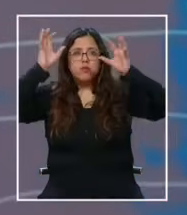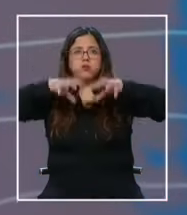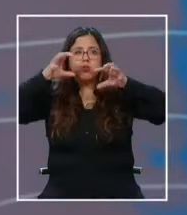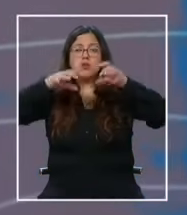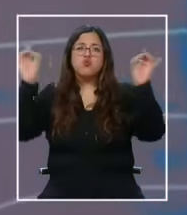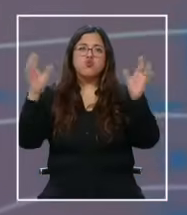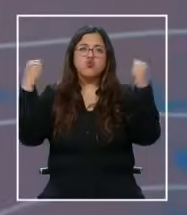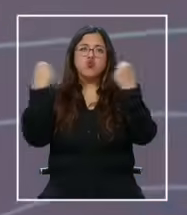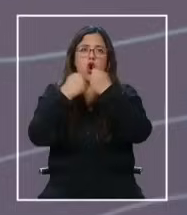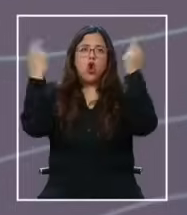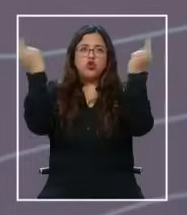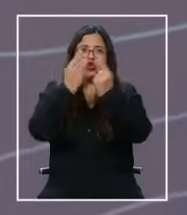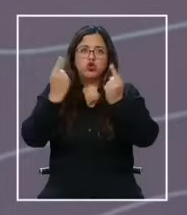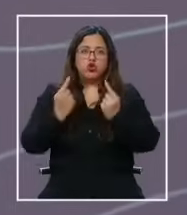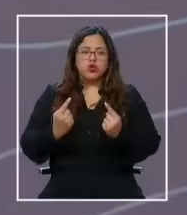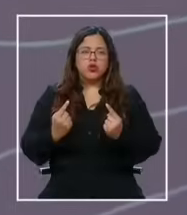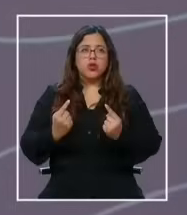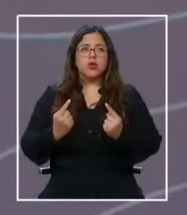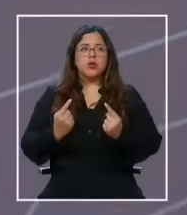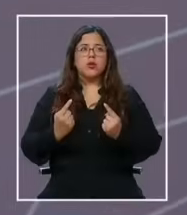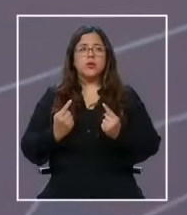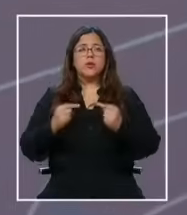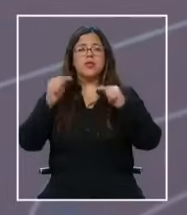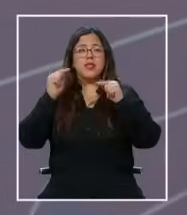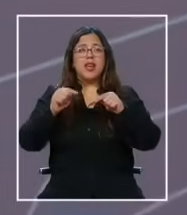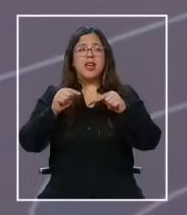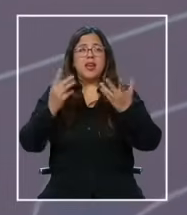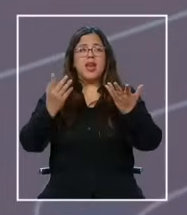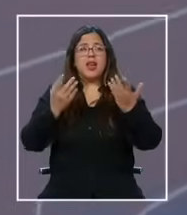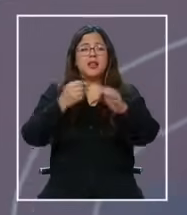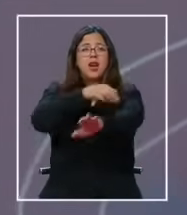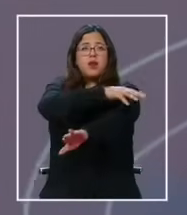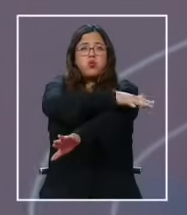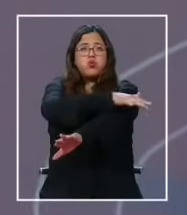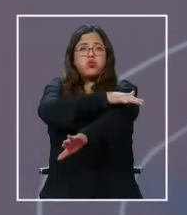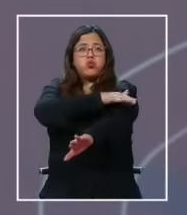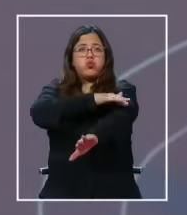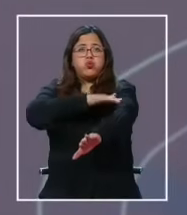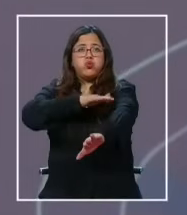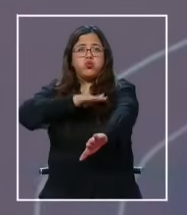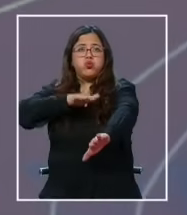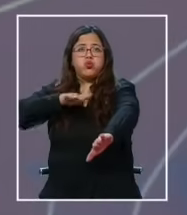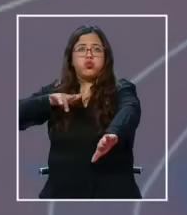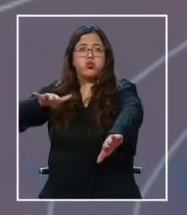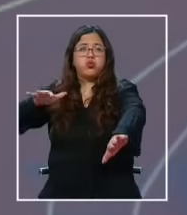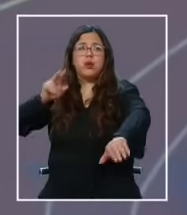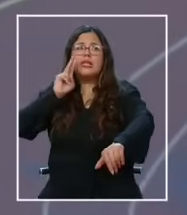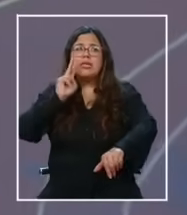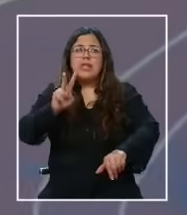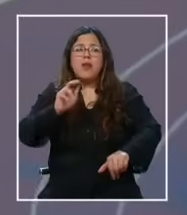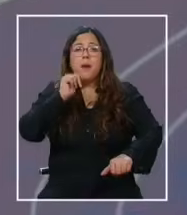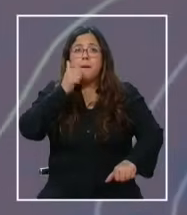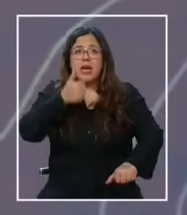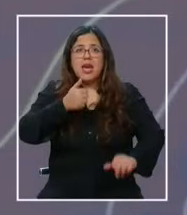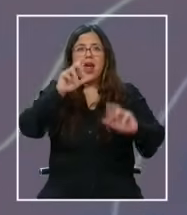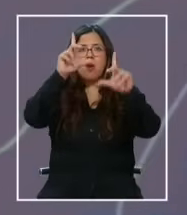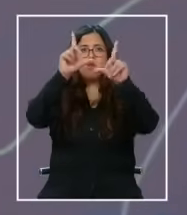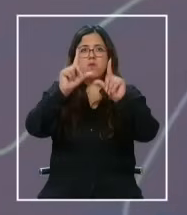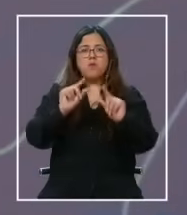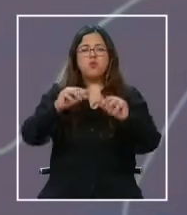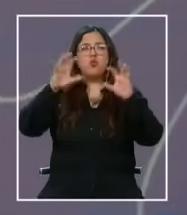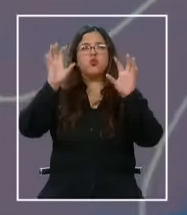posibilidad de tormenta que han ocurrido y obviamente a medida que pasa ya las horas por ejemplo el día jueves se ve mañana una disminución de la